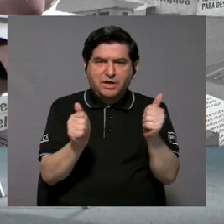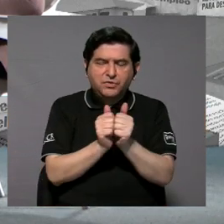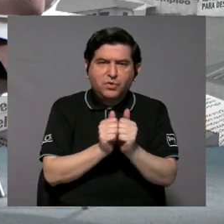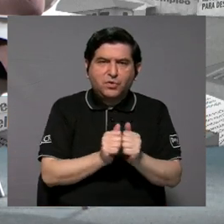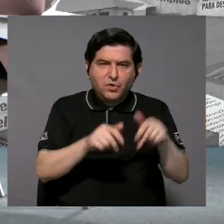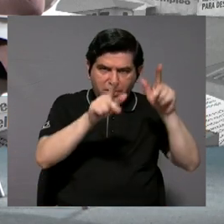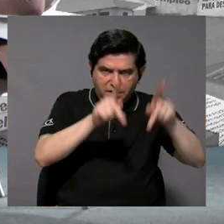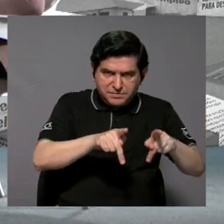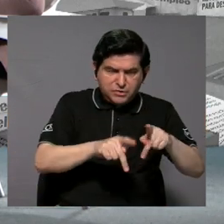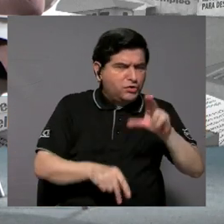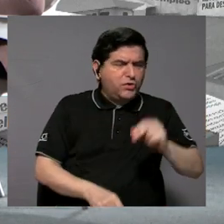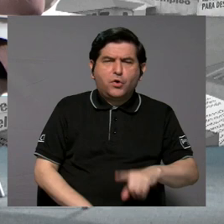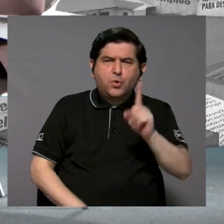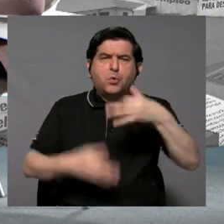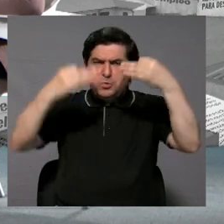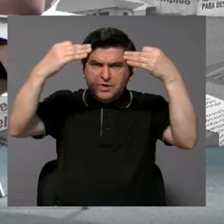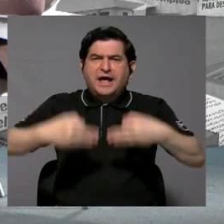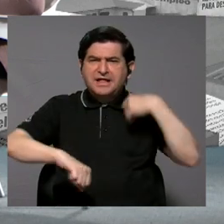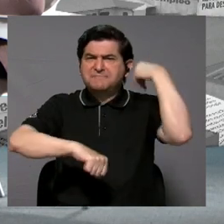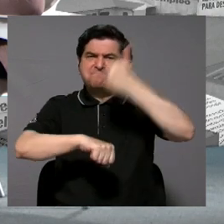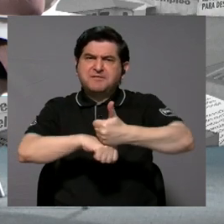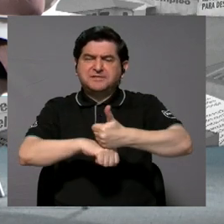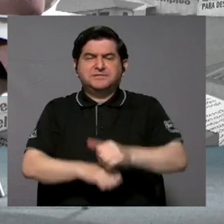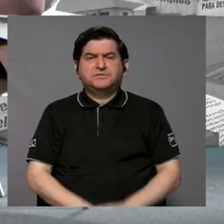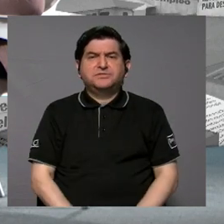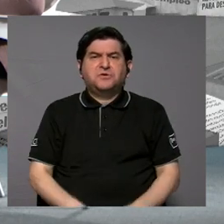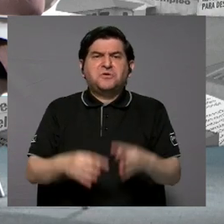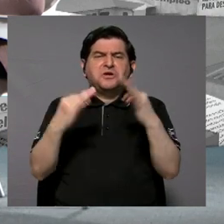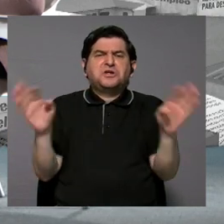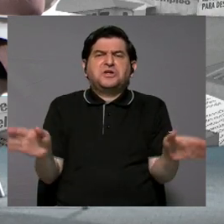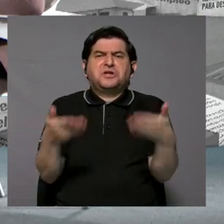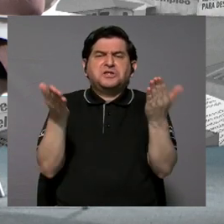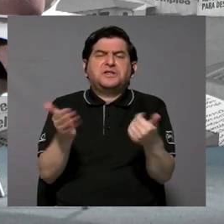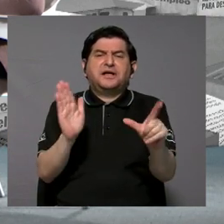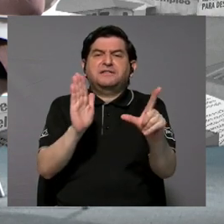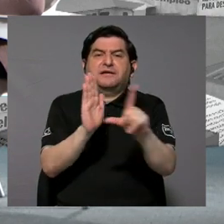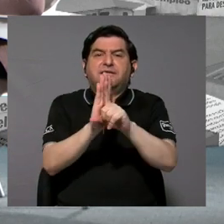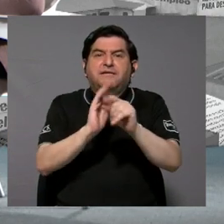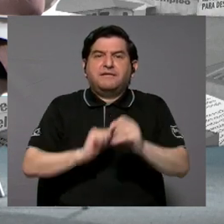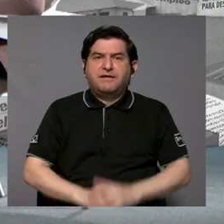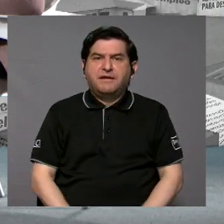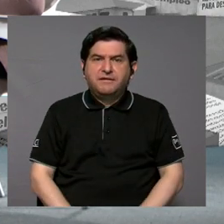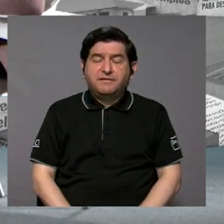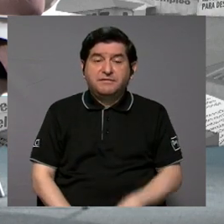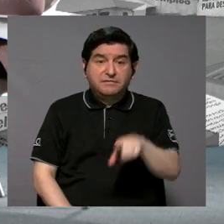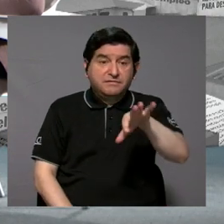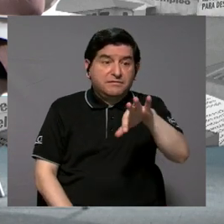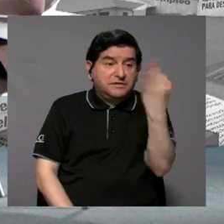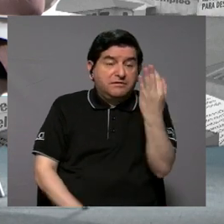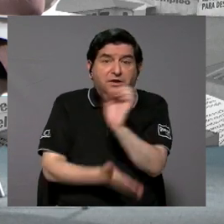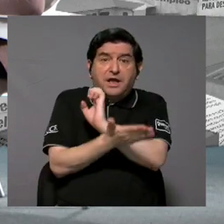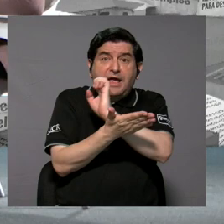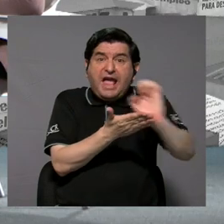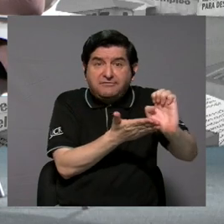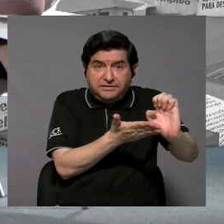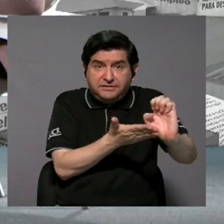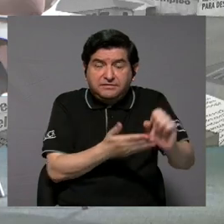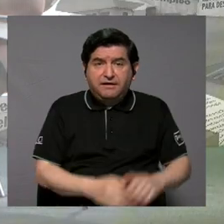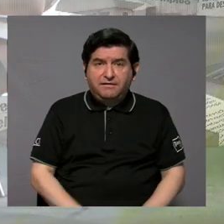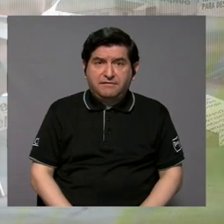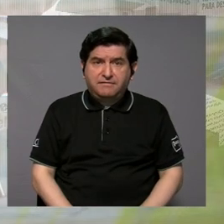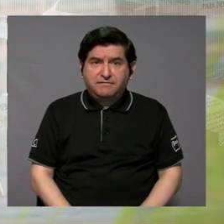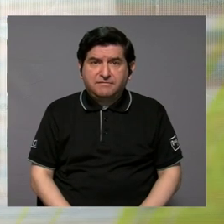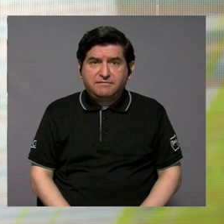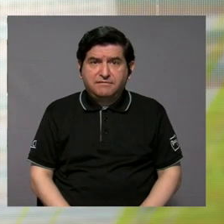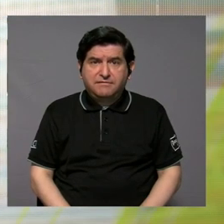partes, toman una directriz y tienden a promover una ley para efectivamente evitar ese,